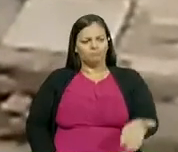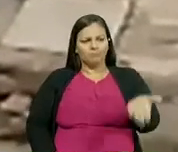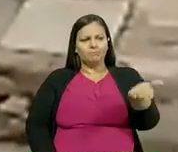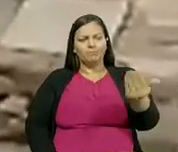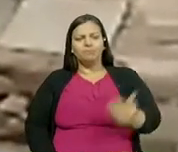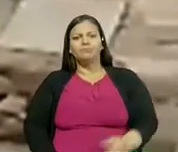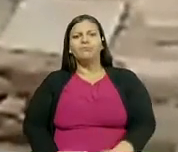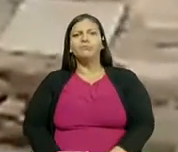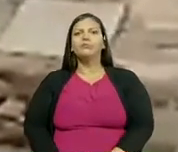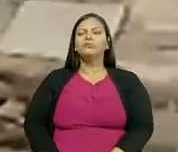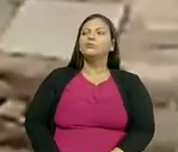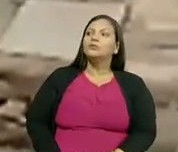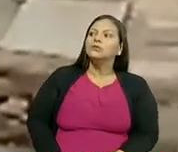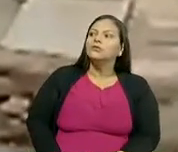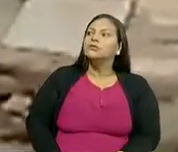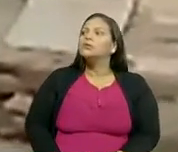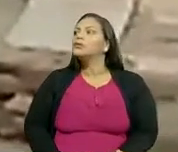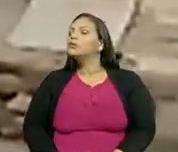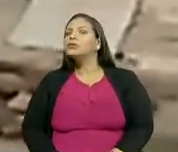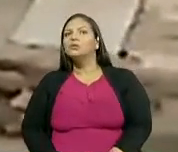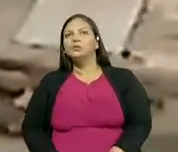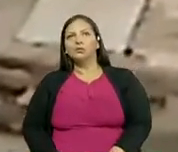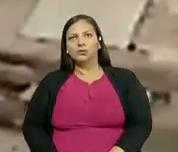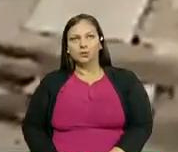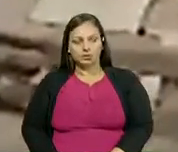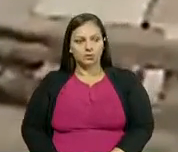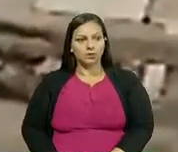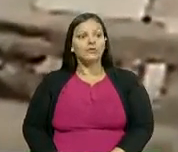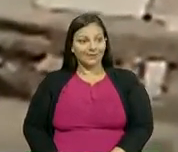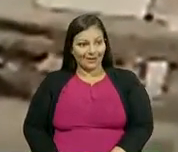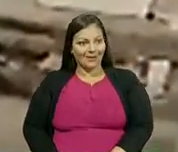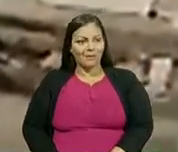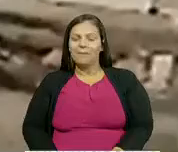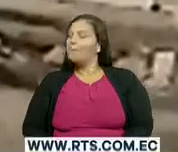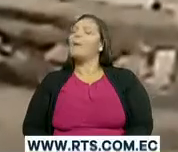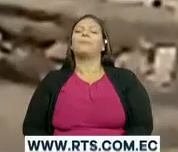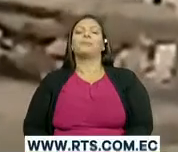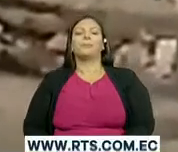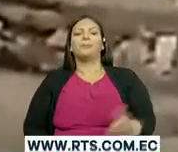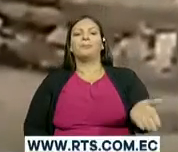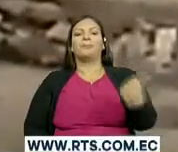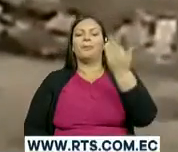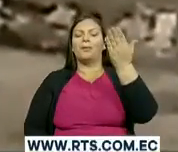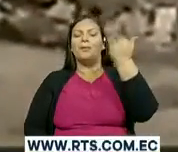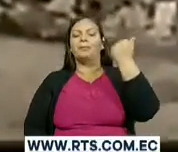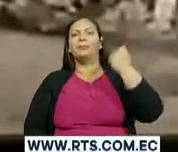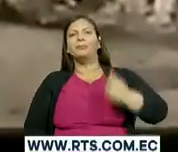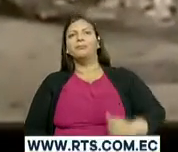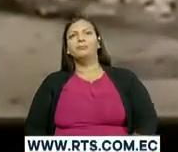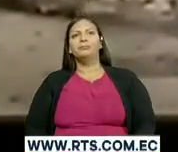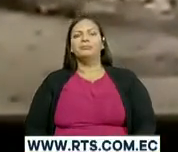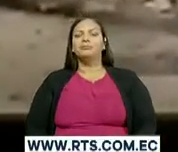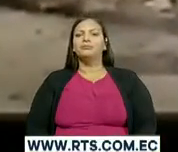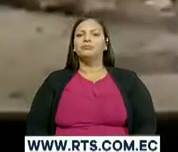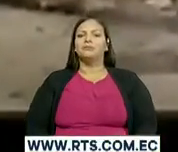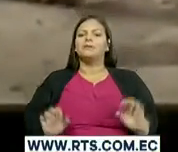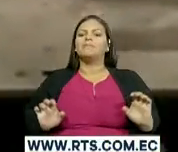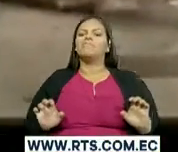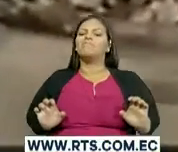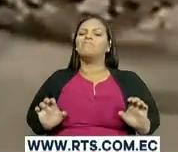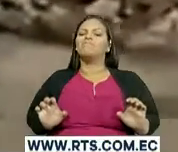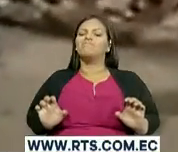da la vuelta así hacia atrás y ya le vuelve a indicar que listo, que ya está. Ahora él viene y lo empieza a empujar ya el vehículo.